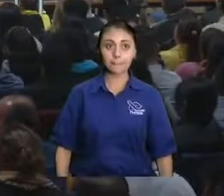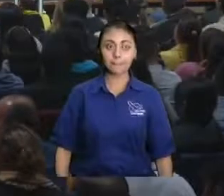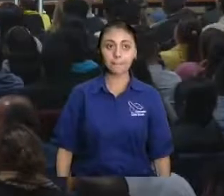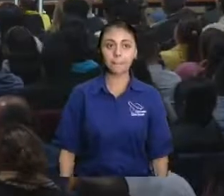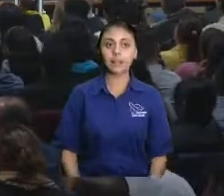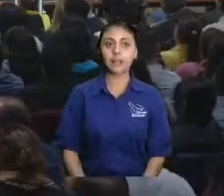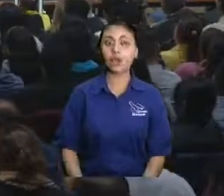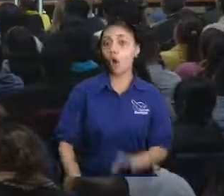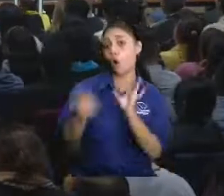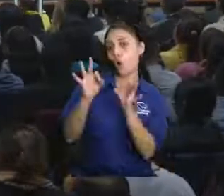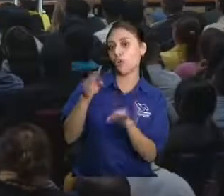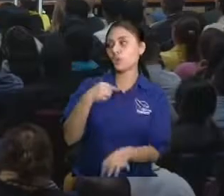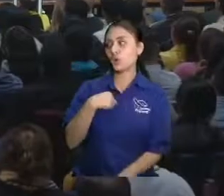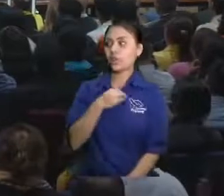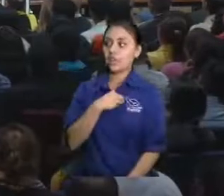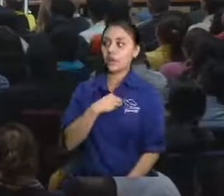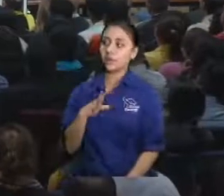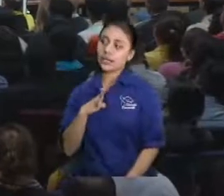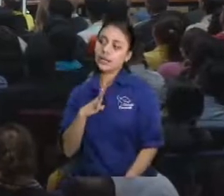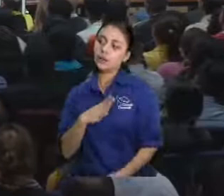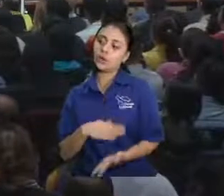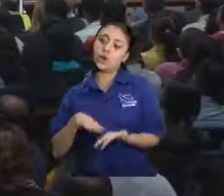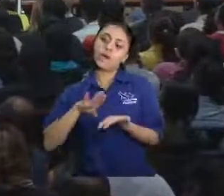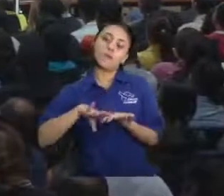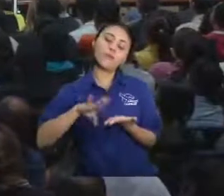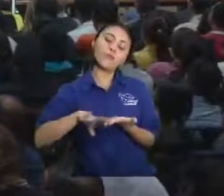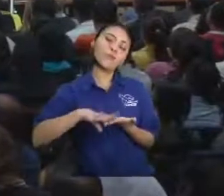llena de billetes de esos que tienen un solo color